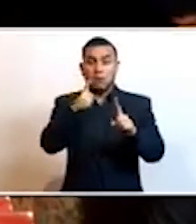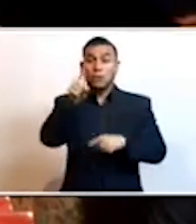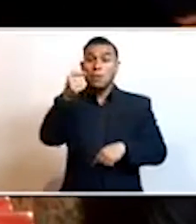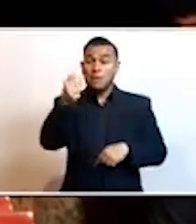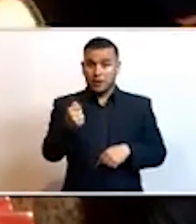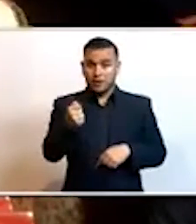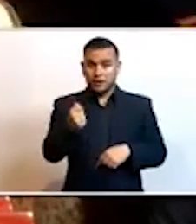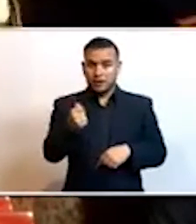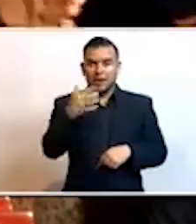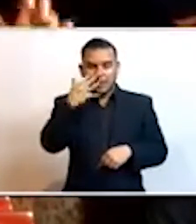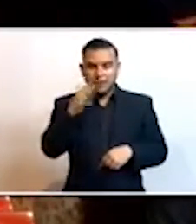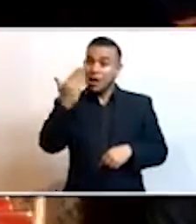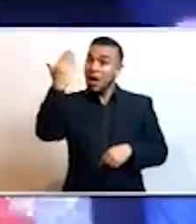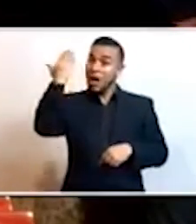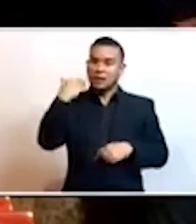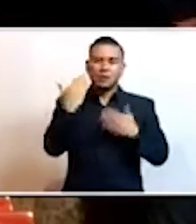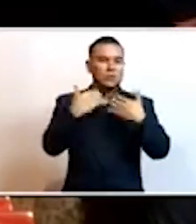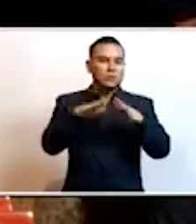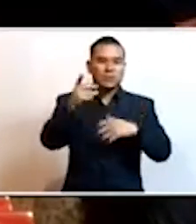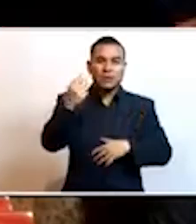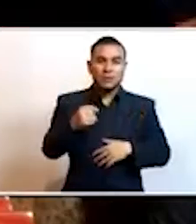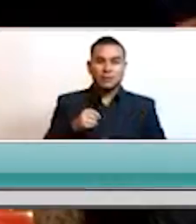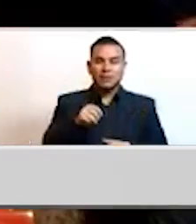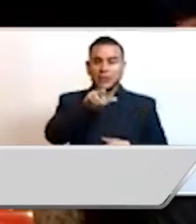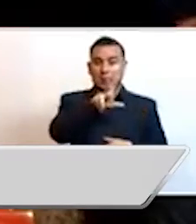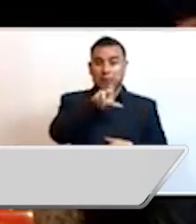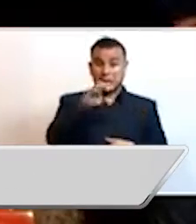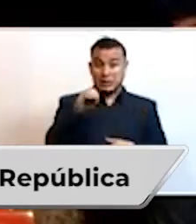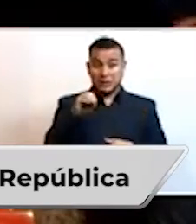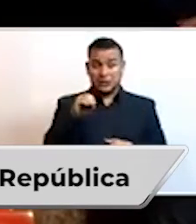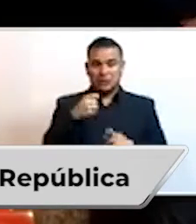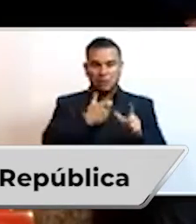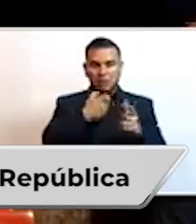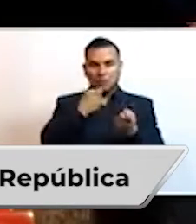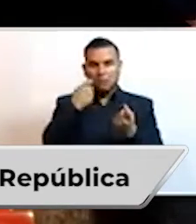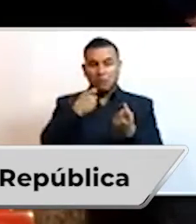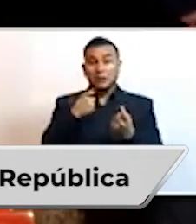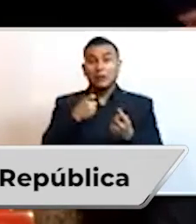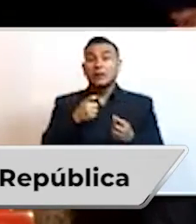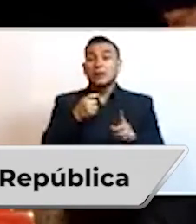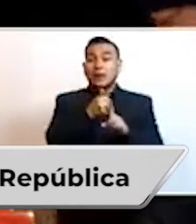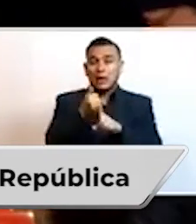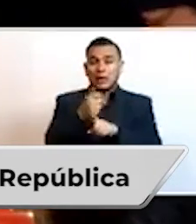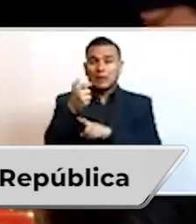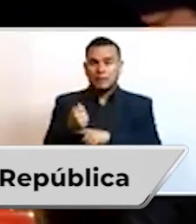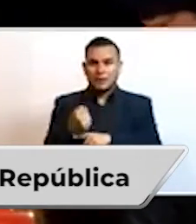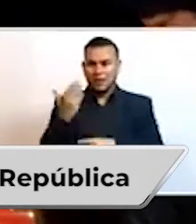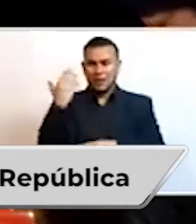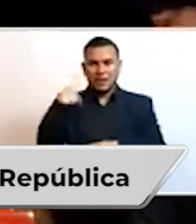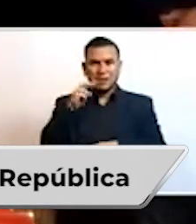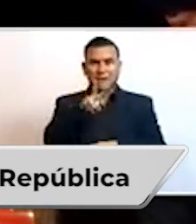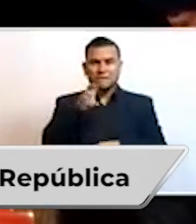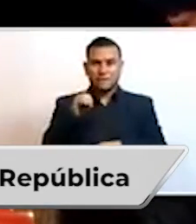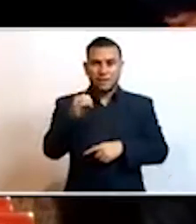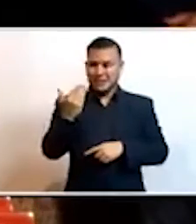Los meses normales eran de 300 y pico de homicidios mensuales. Nunca en los últimos 20 años tuvimos un